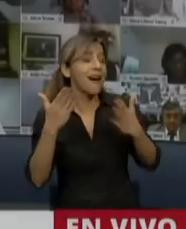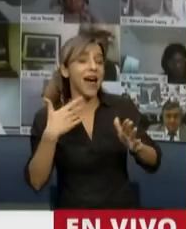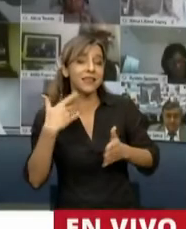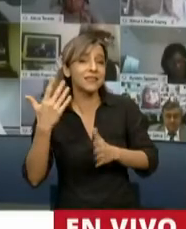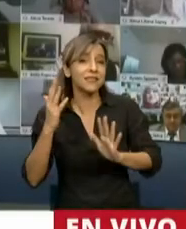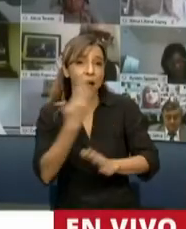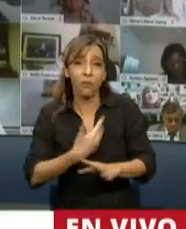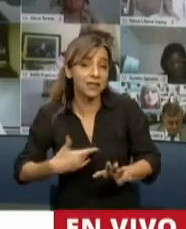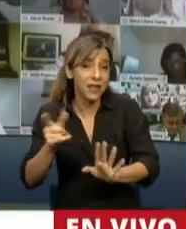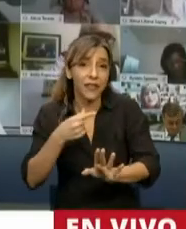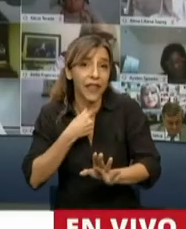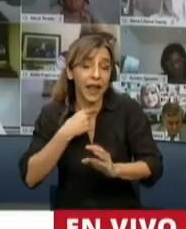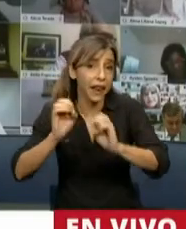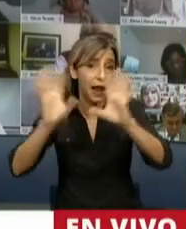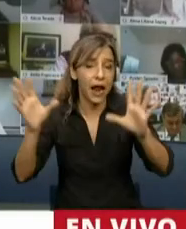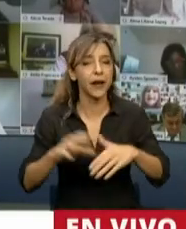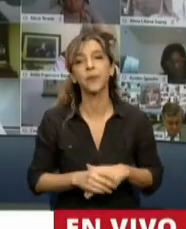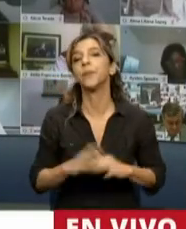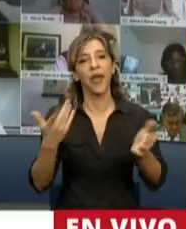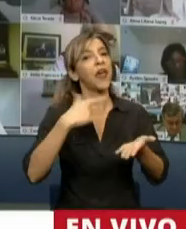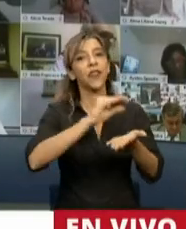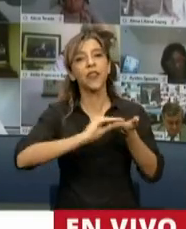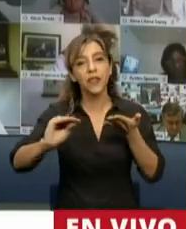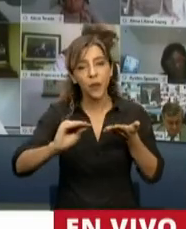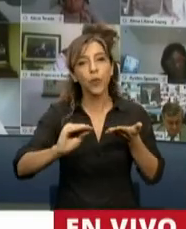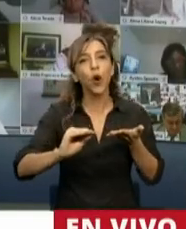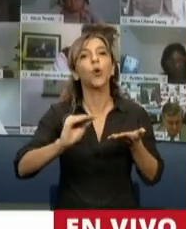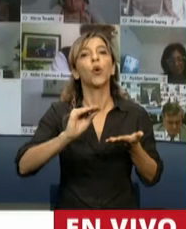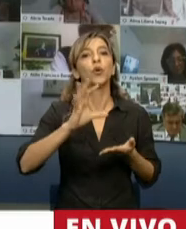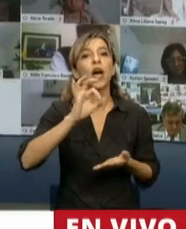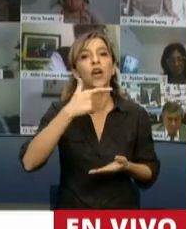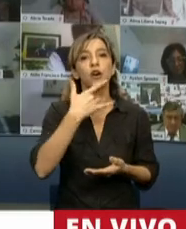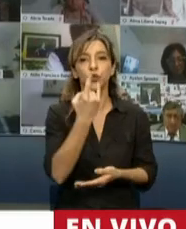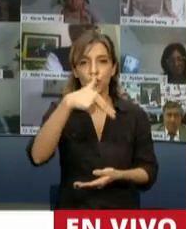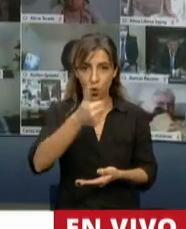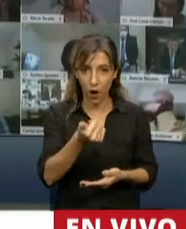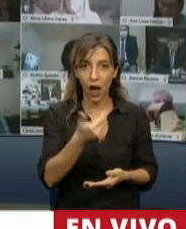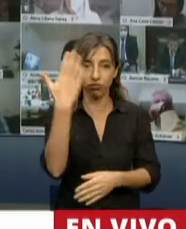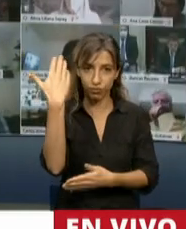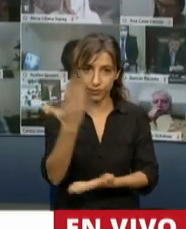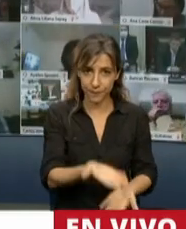Tiene la palabra la diputada Blanca Inés Osuna.